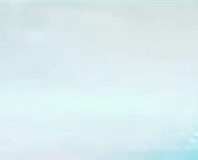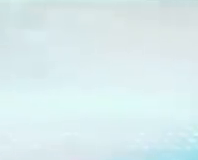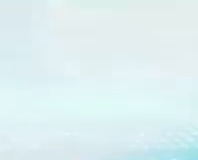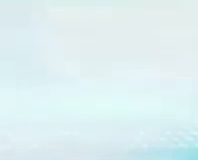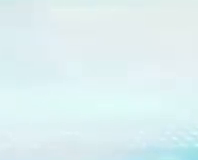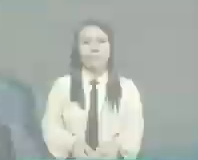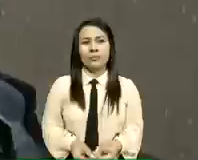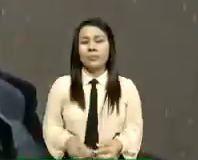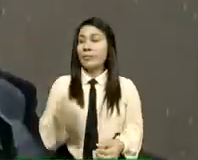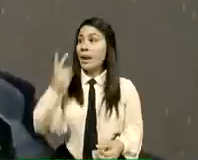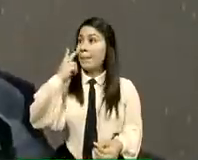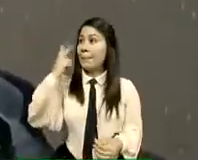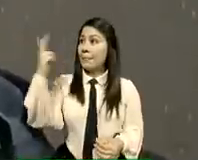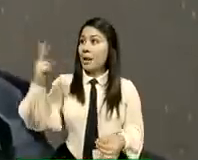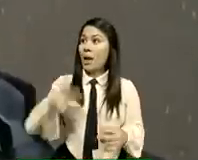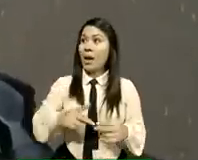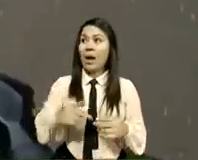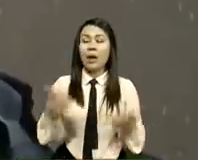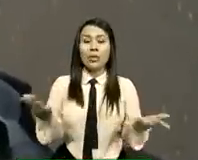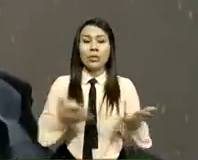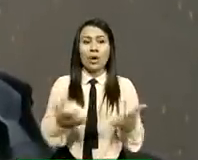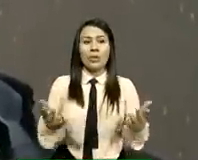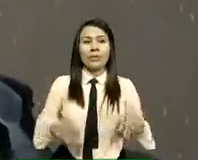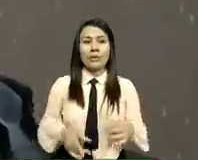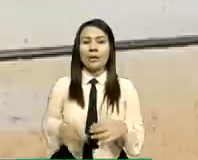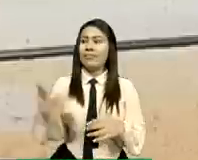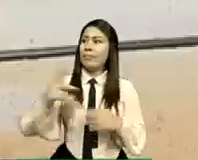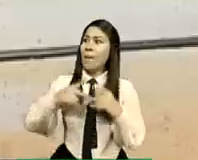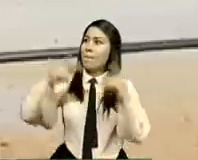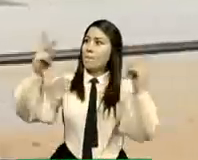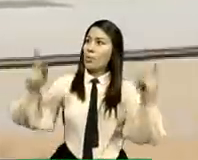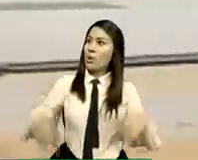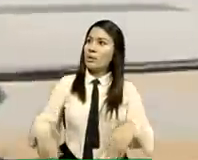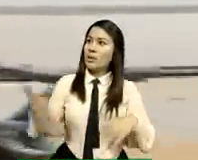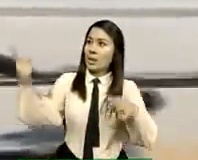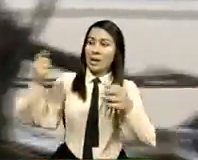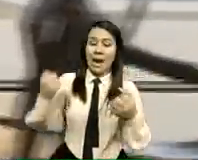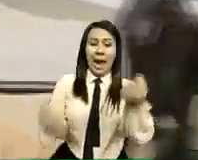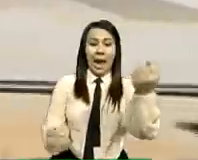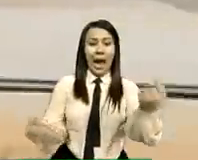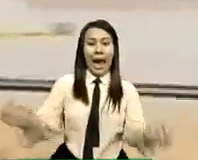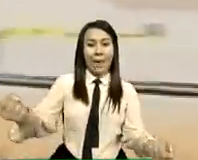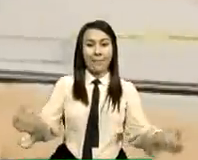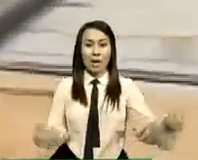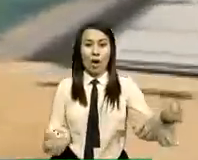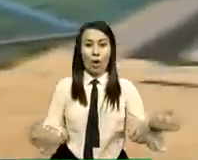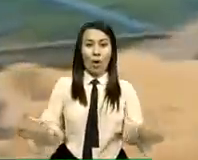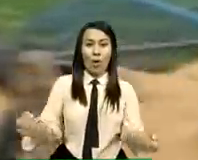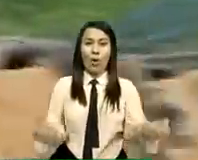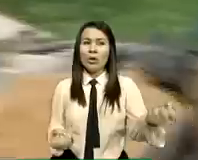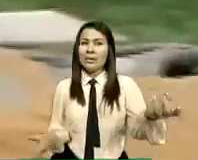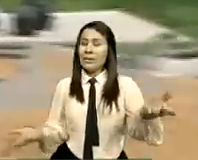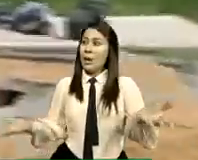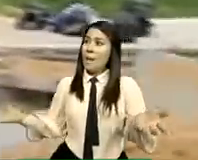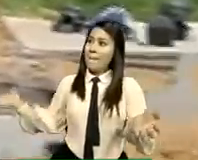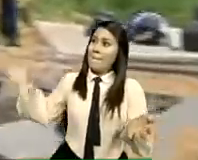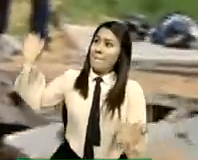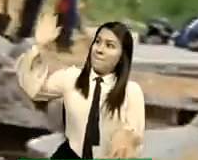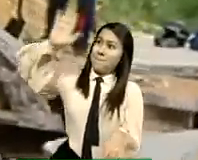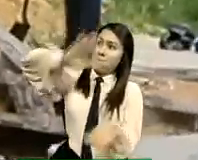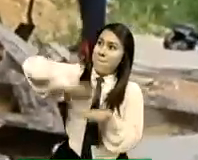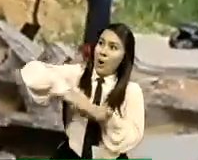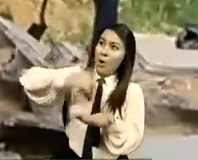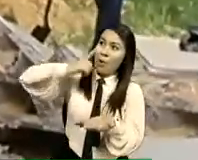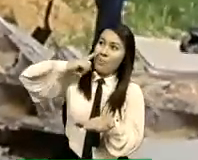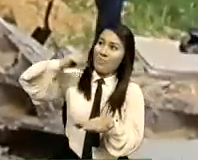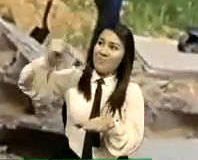En la madrugada se escuchó un estruendo y quienes estaban de guardia en la piscina olímpica frente al distribuidor de tráfico que une la avenida 25 de Julio